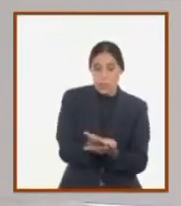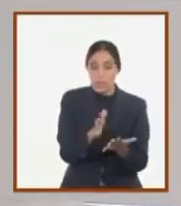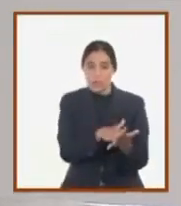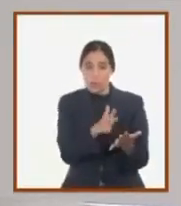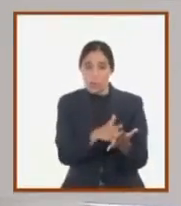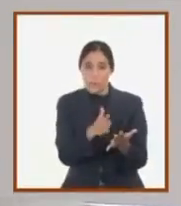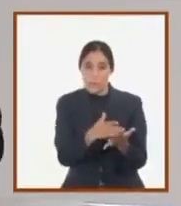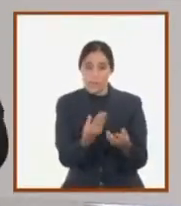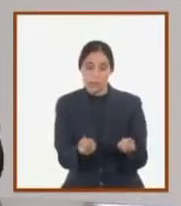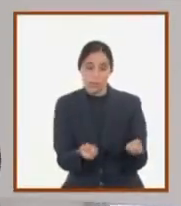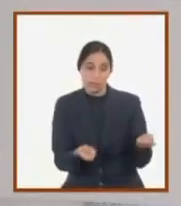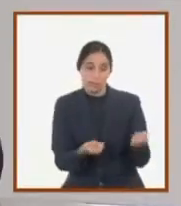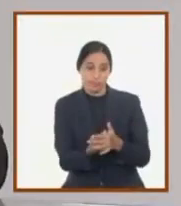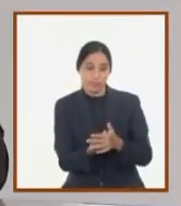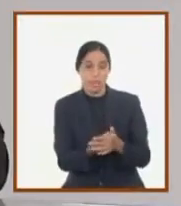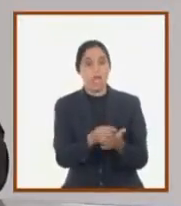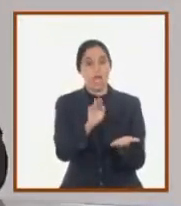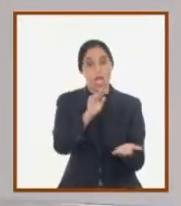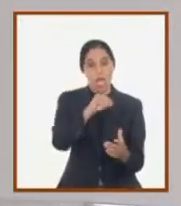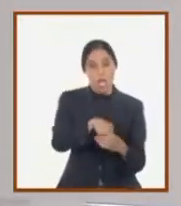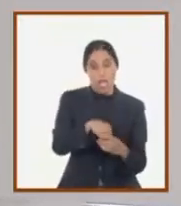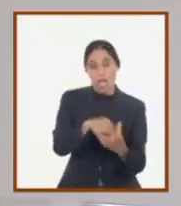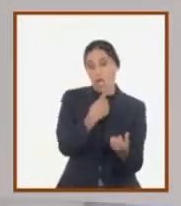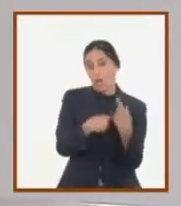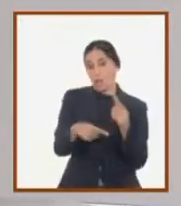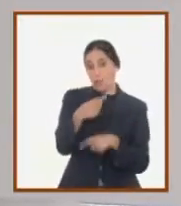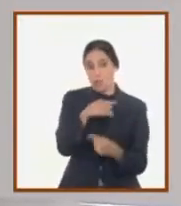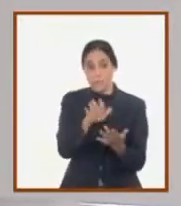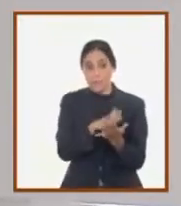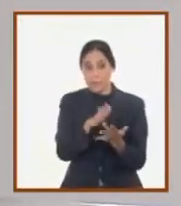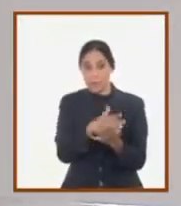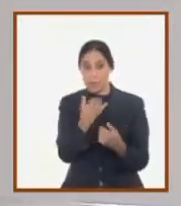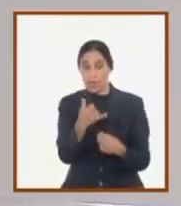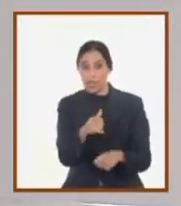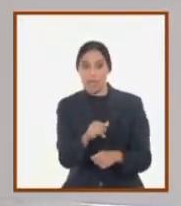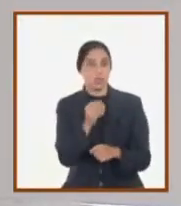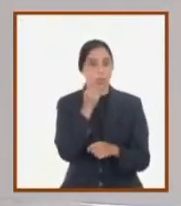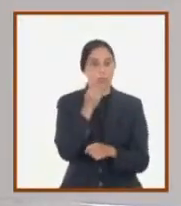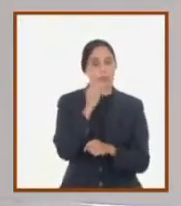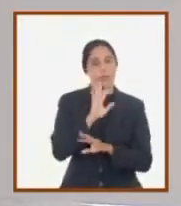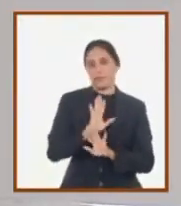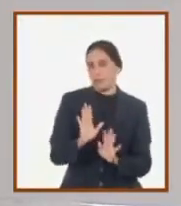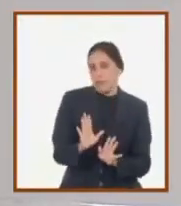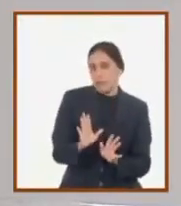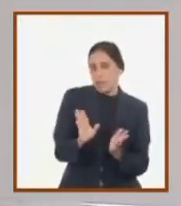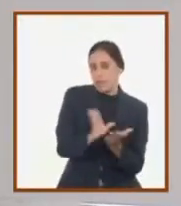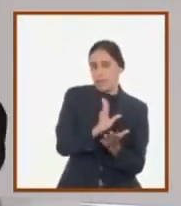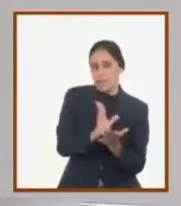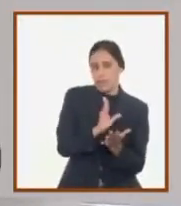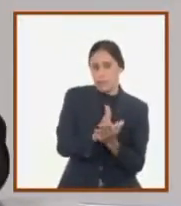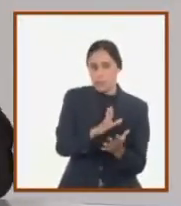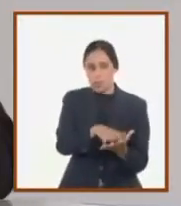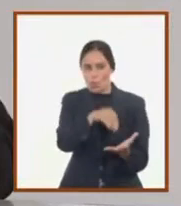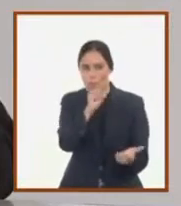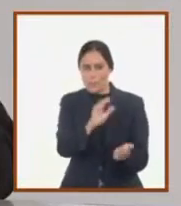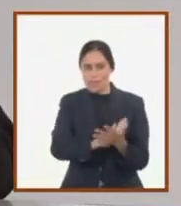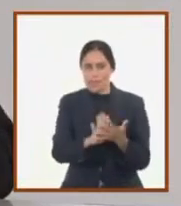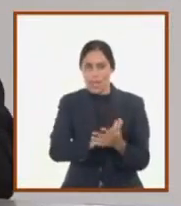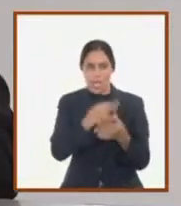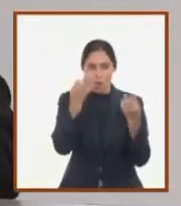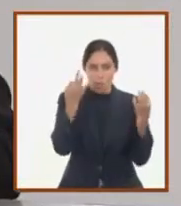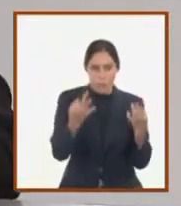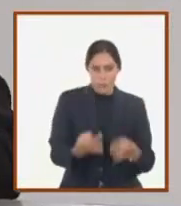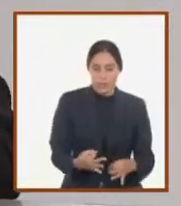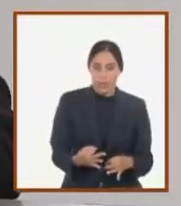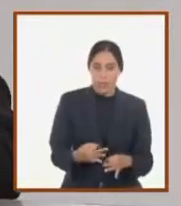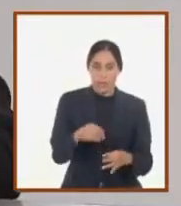dan los permisos y consulta lo que está buscando de manera digital no tiene que acceder a los originales y ni siquiera a a las copias fotostáticas sino que se consultan de